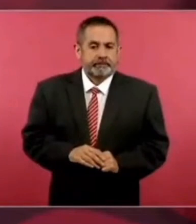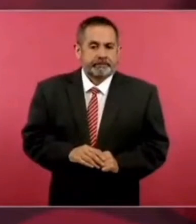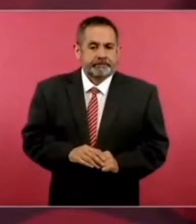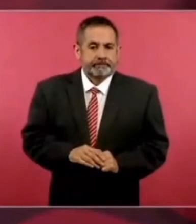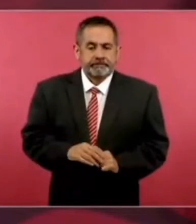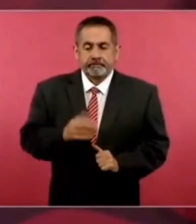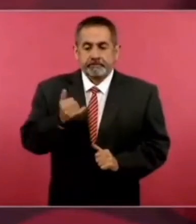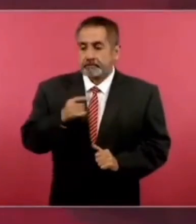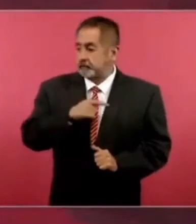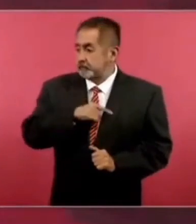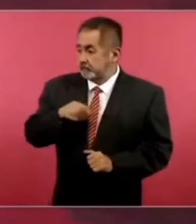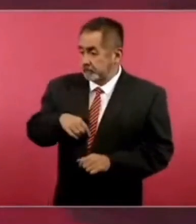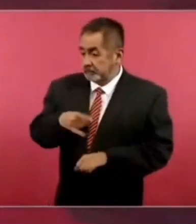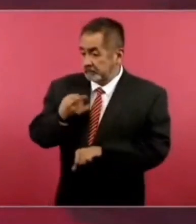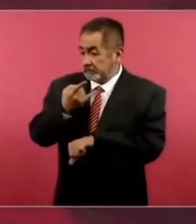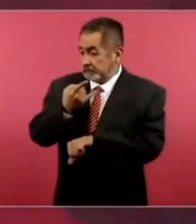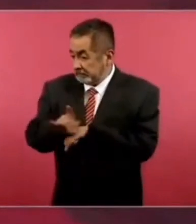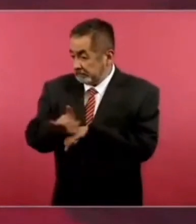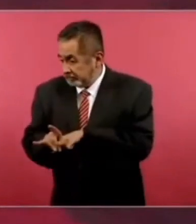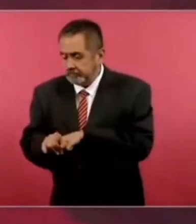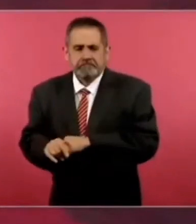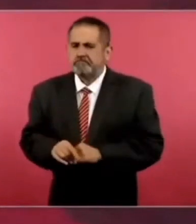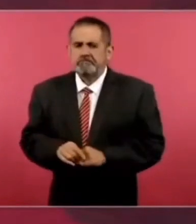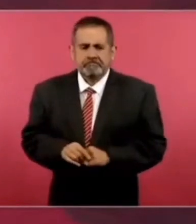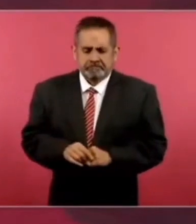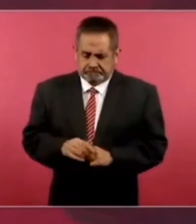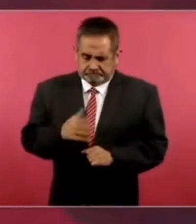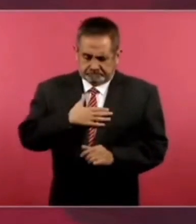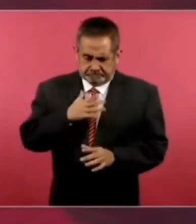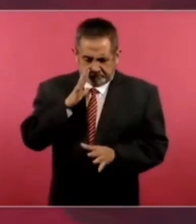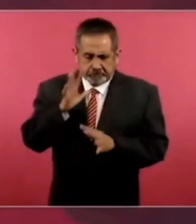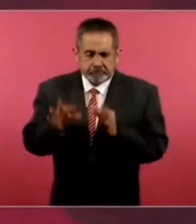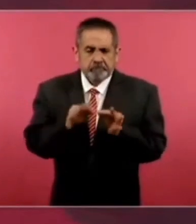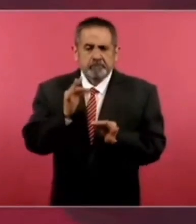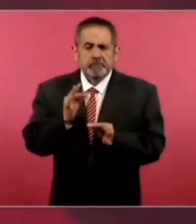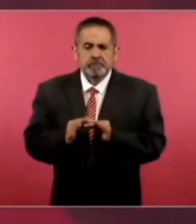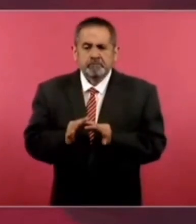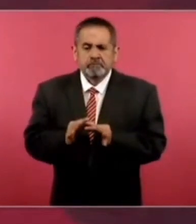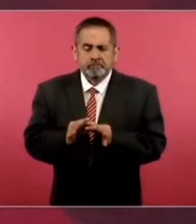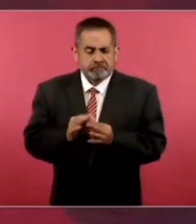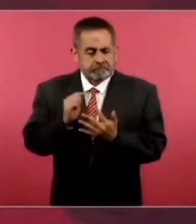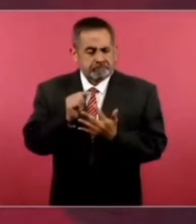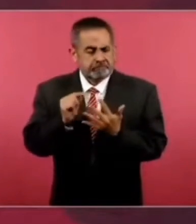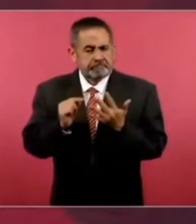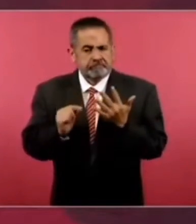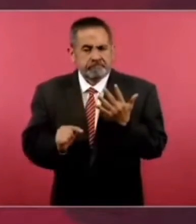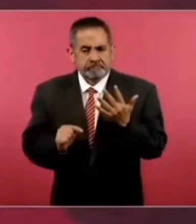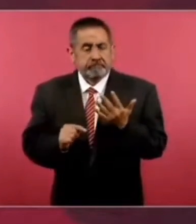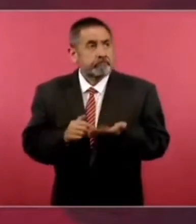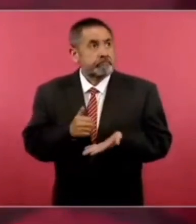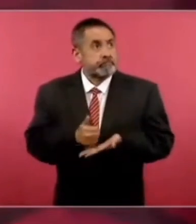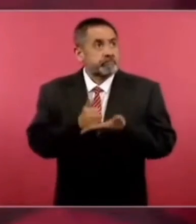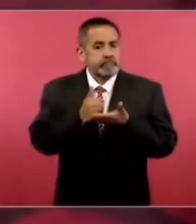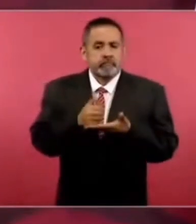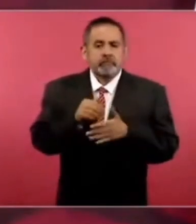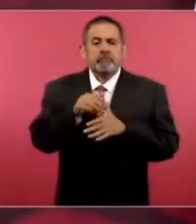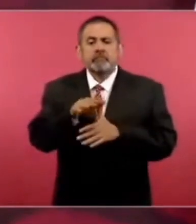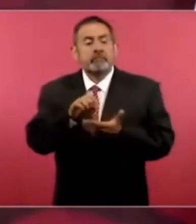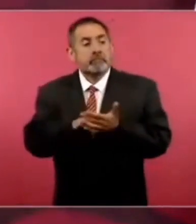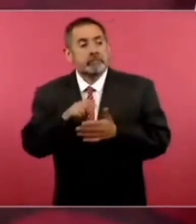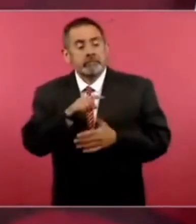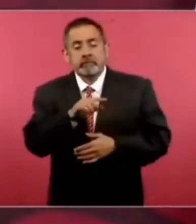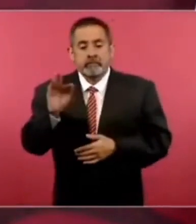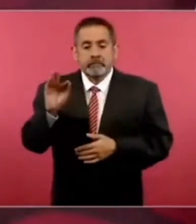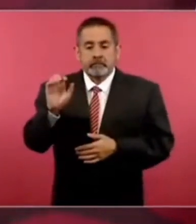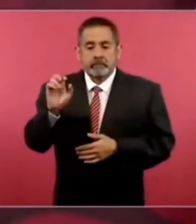no incumplimos ningún compromiso, ayudamos, cooperamos. En el caso del fentanilo